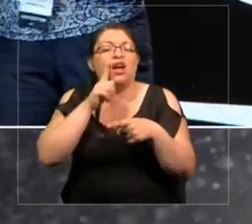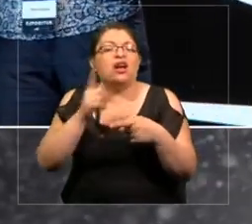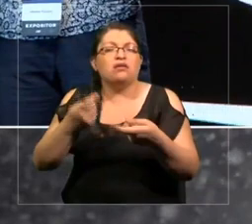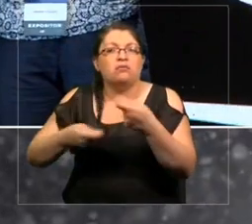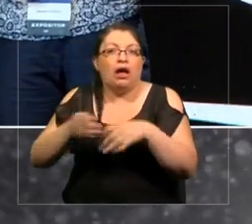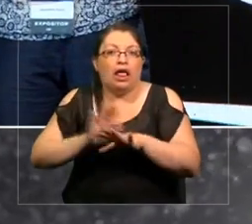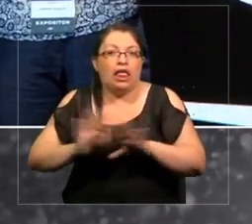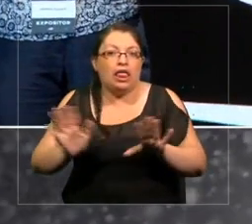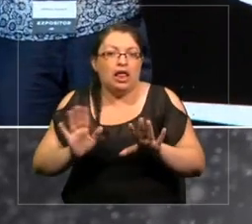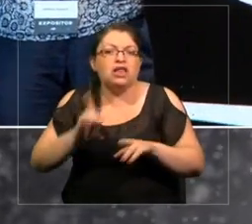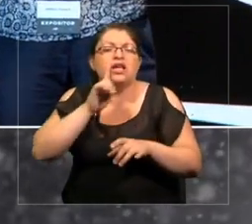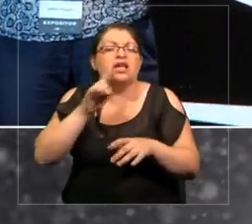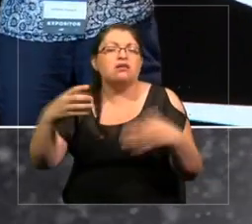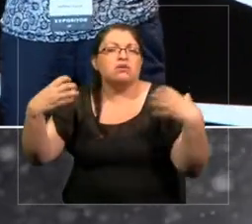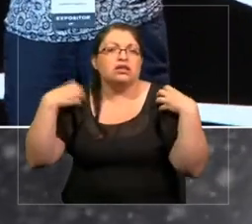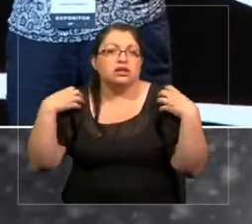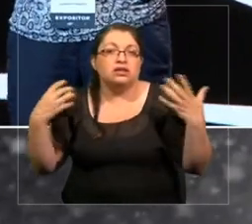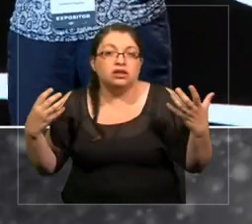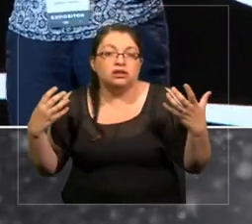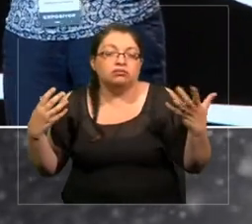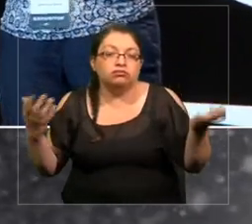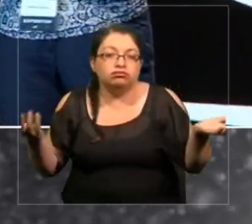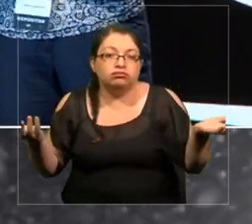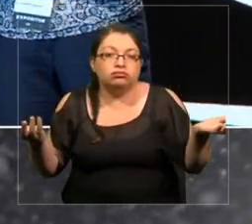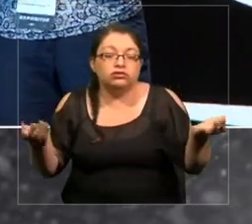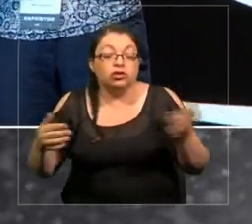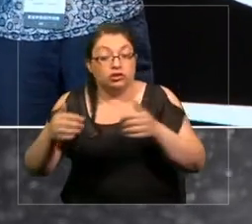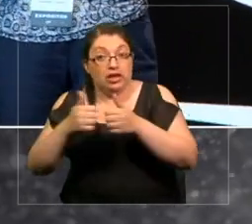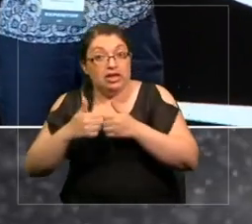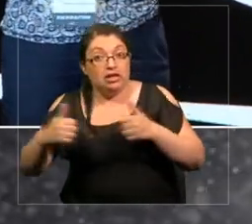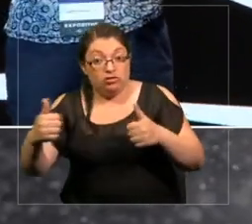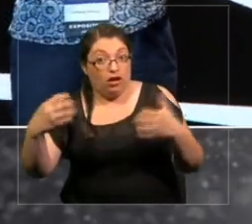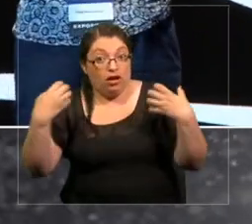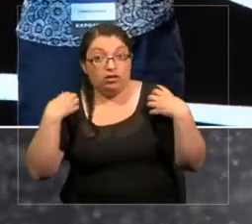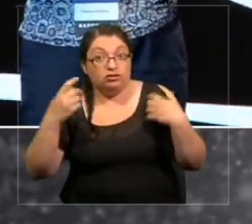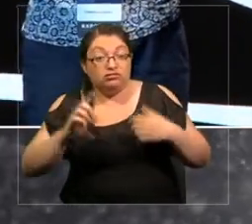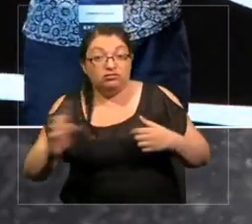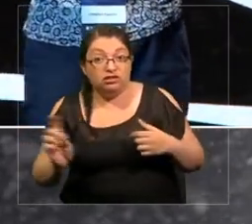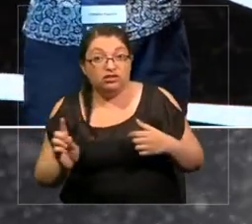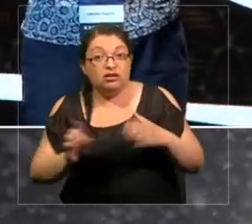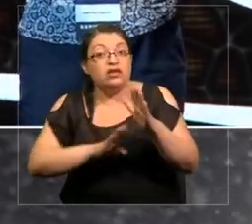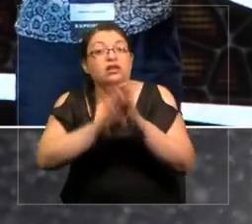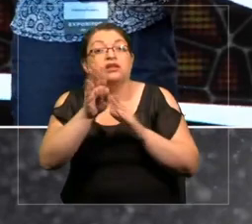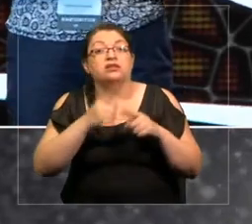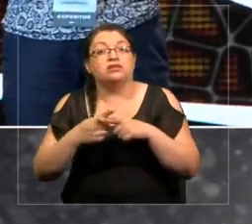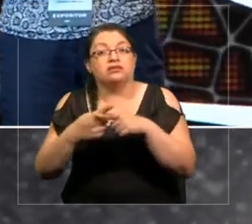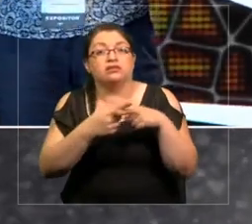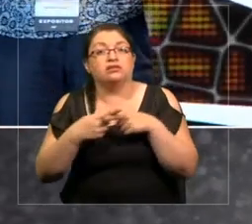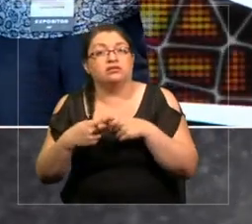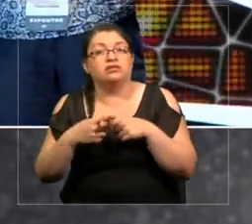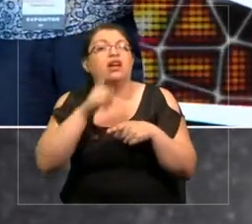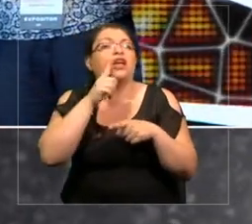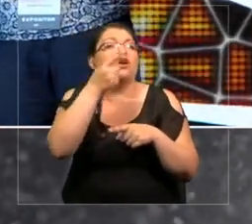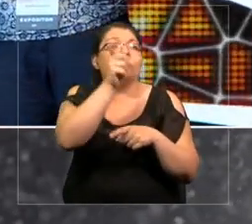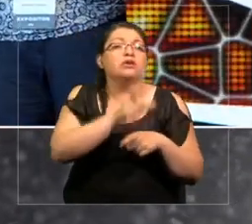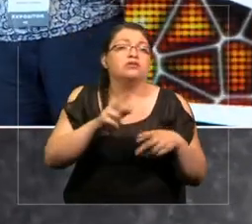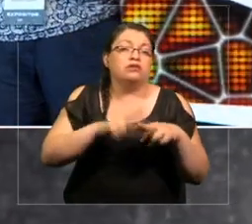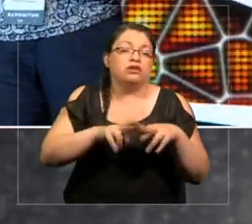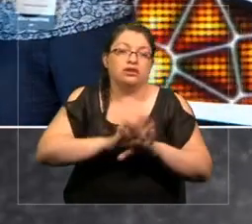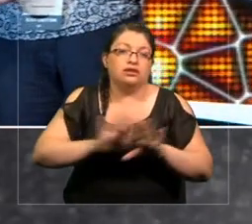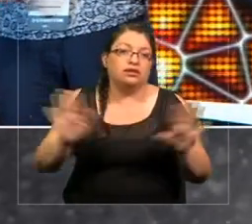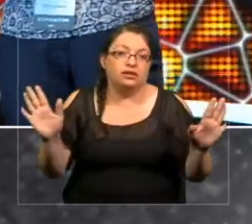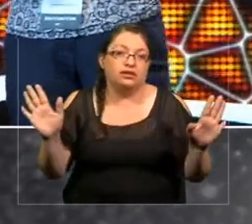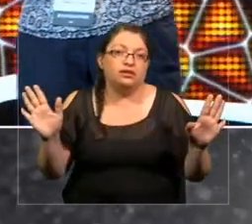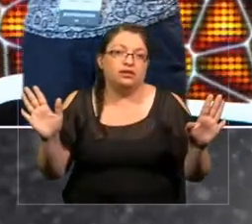y nadie se va a hacer cargo o sea si las autoridades no se hacen cargo del desarrollo social nadie lo base